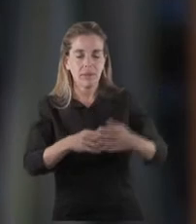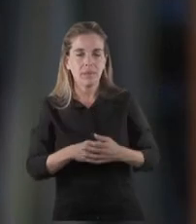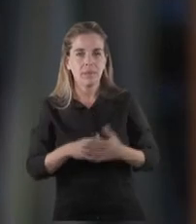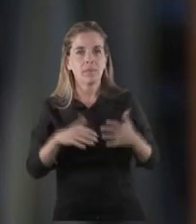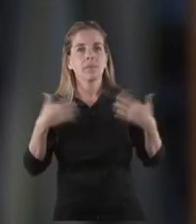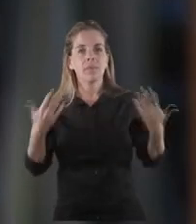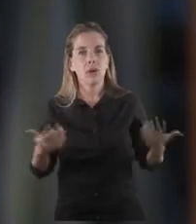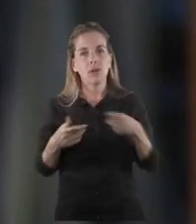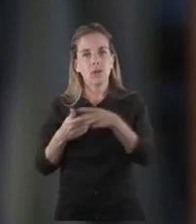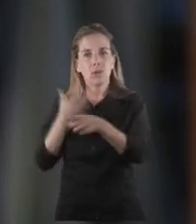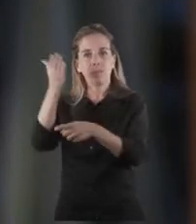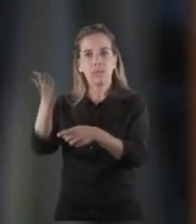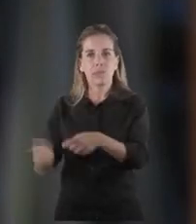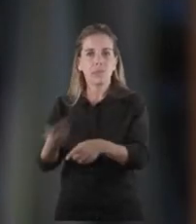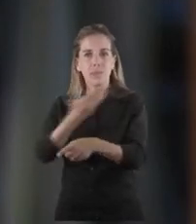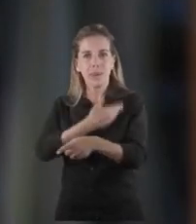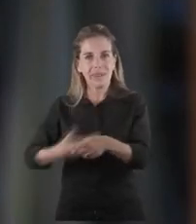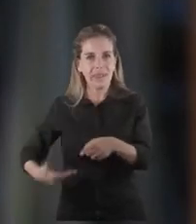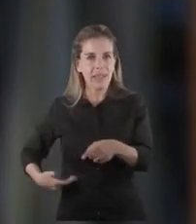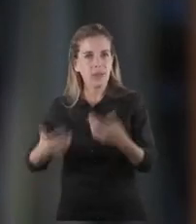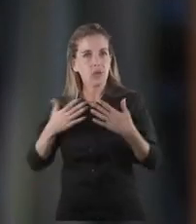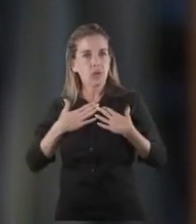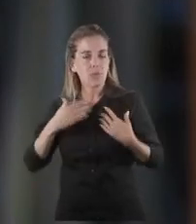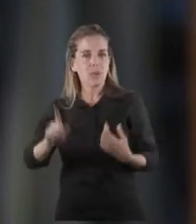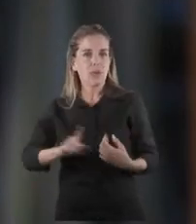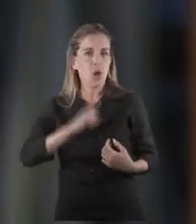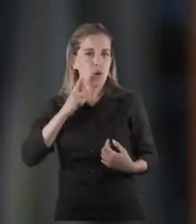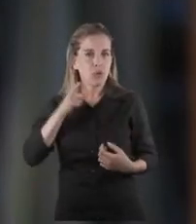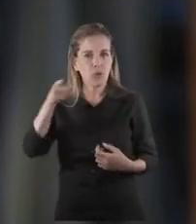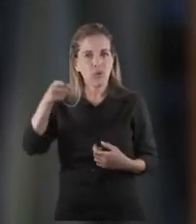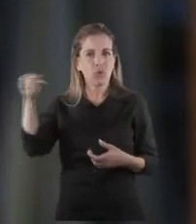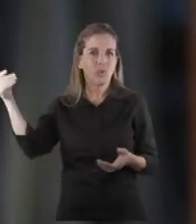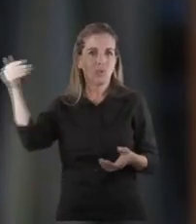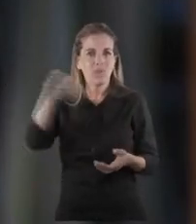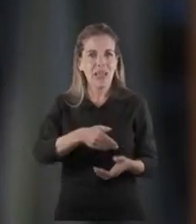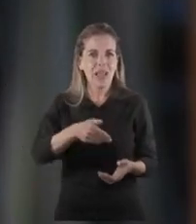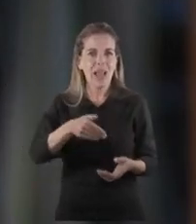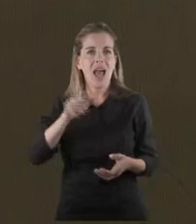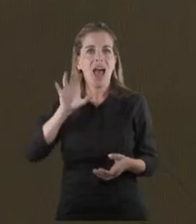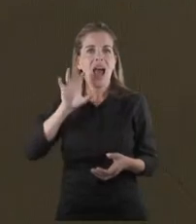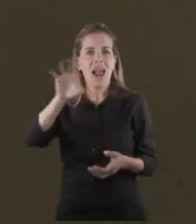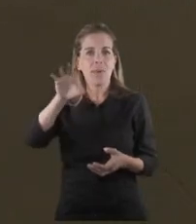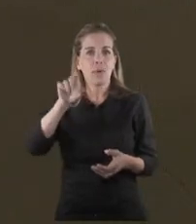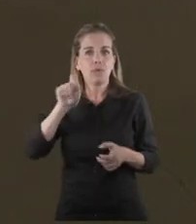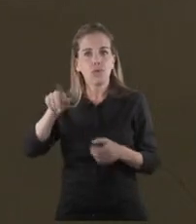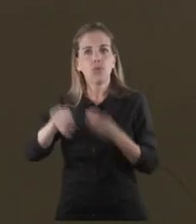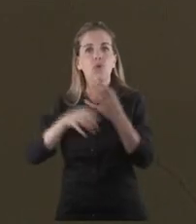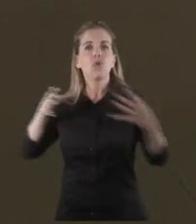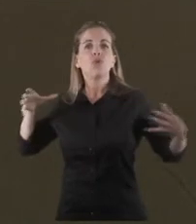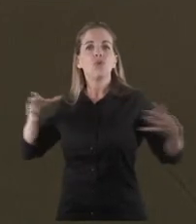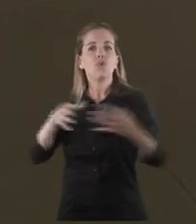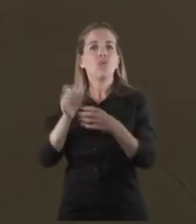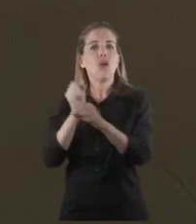señor presidente, orgulloso de que nos esté visitando con todo su equipo de